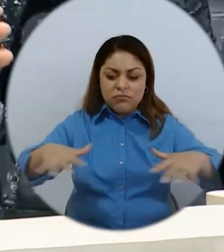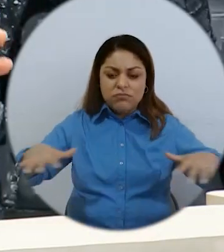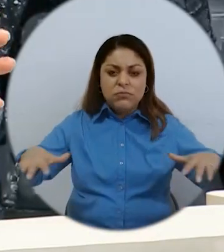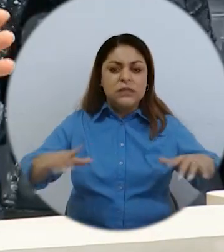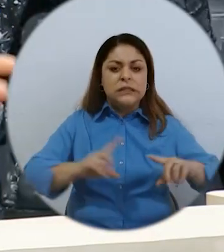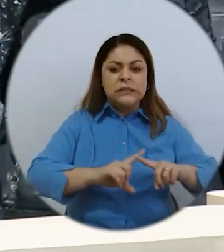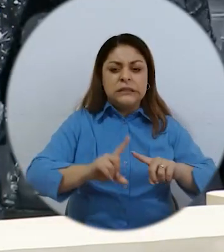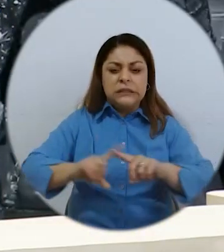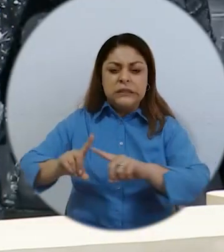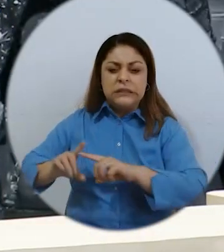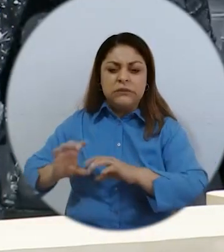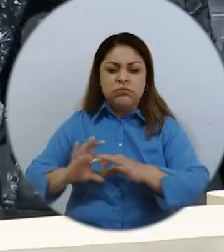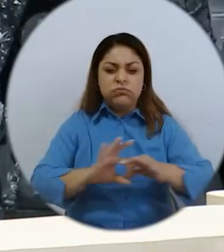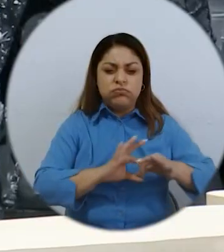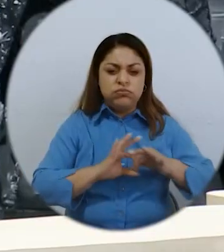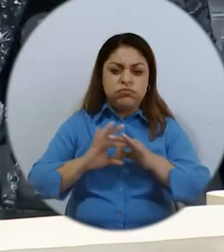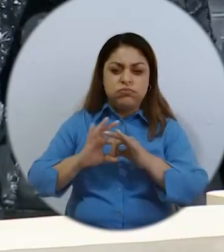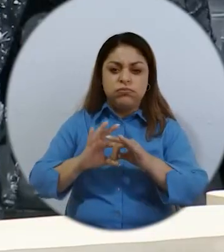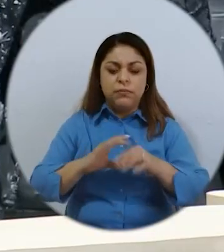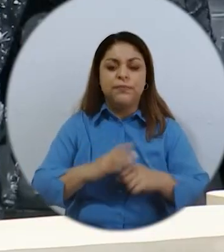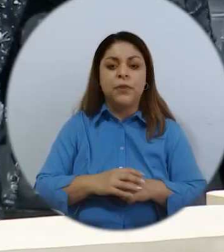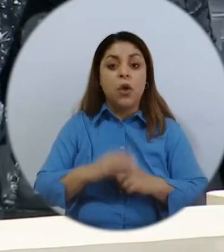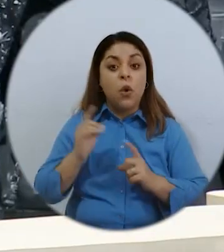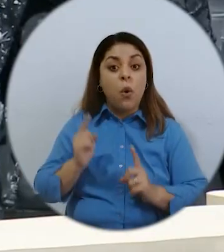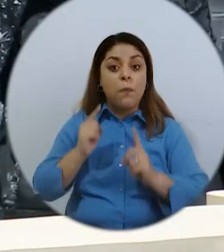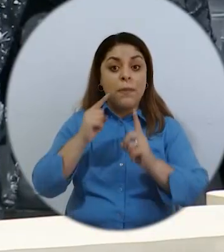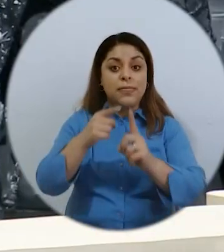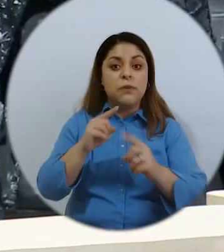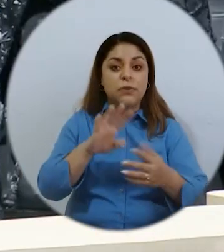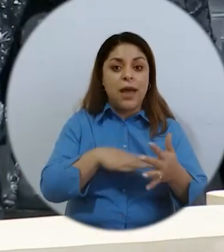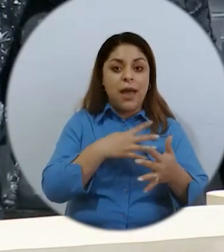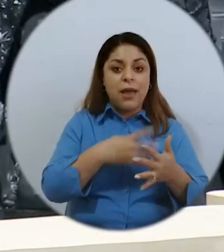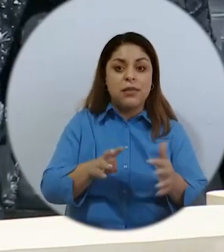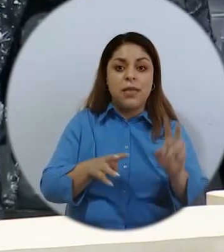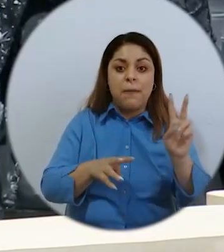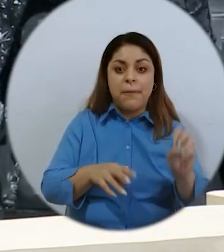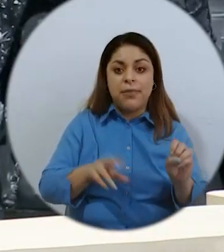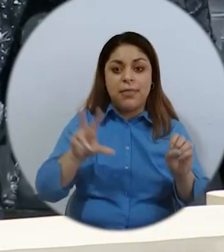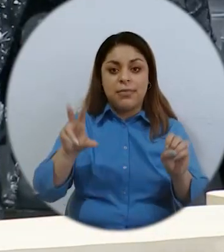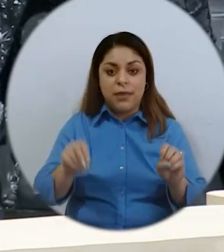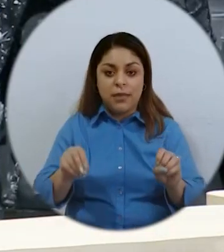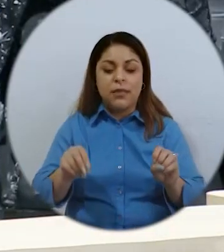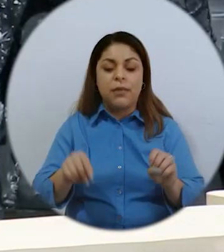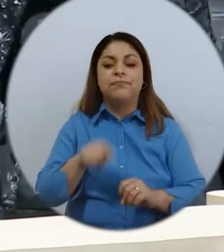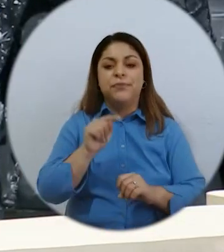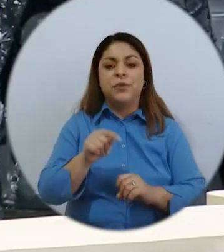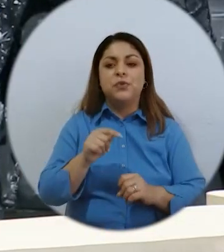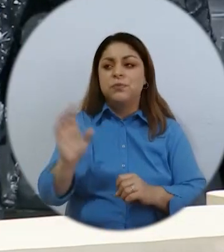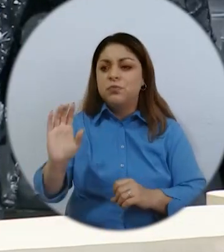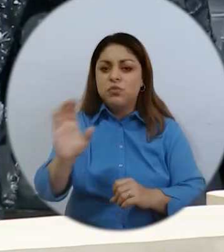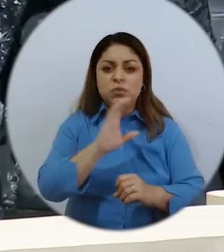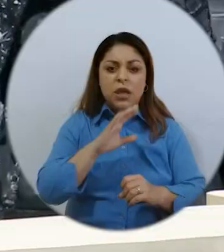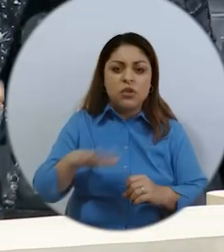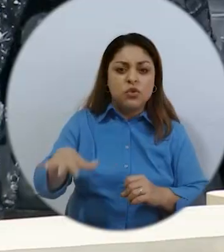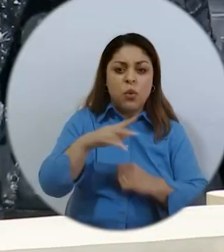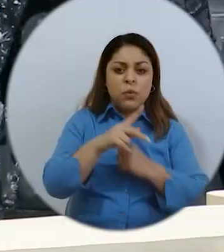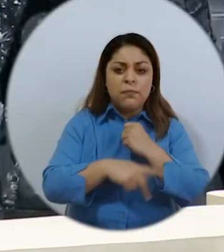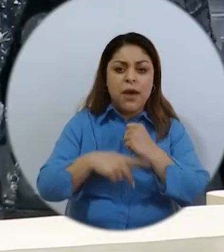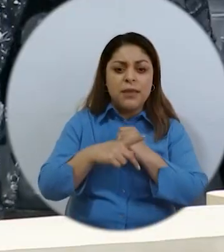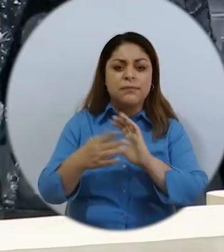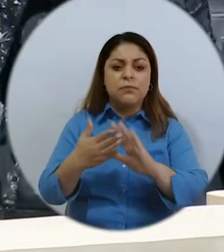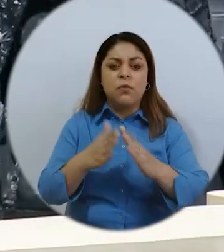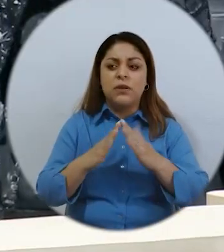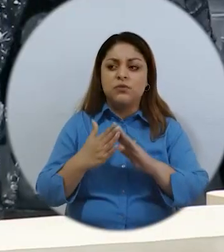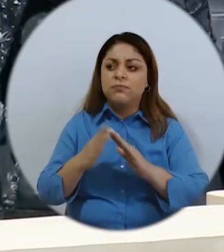Los Objetivos de Desarrollo Sostenible de la Agenda 2030 buscan compromisos de todos los países y de las